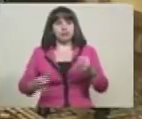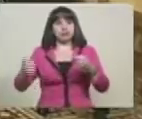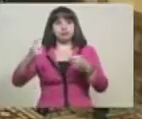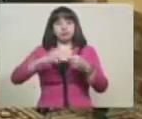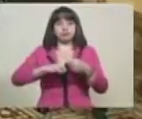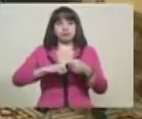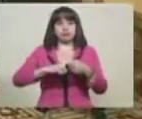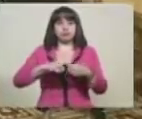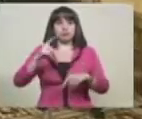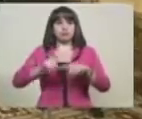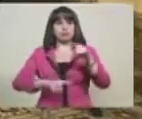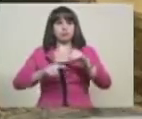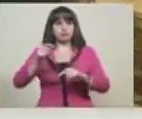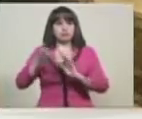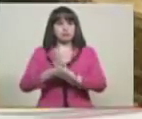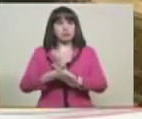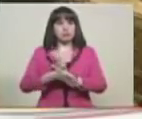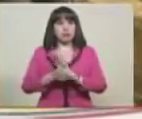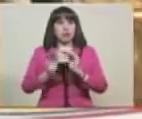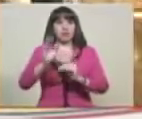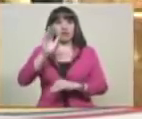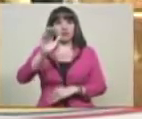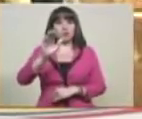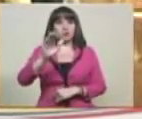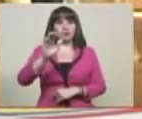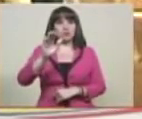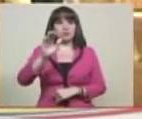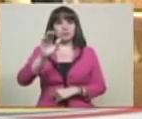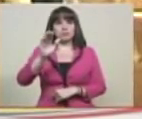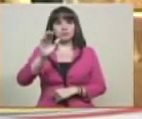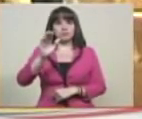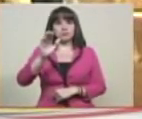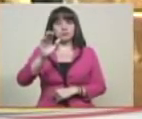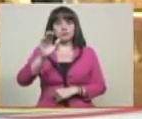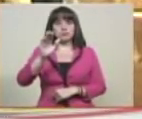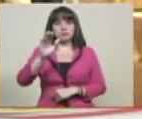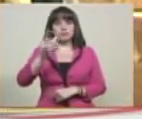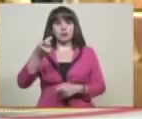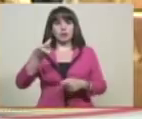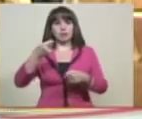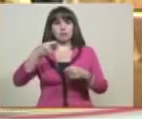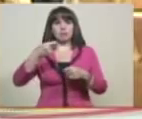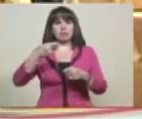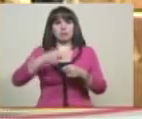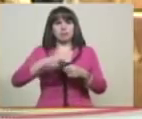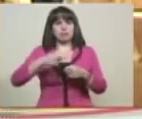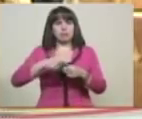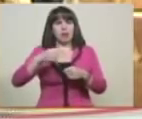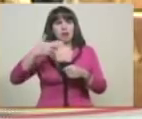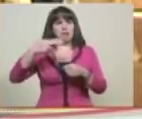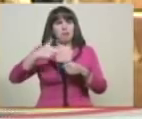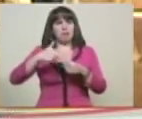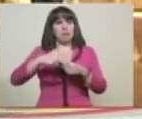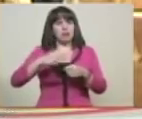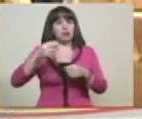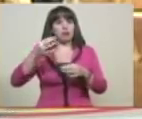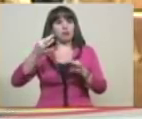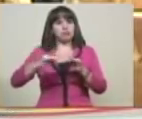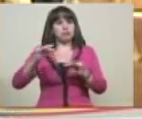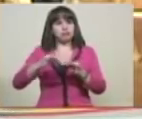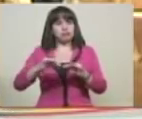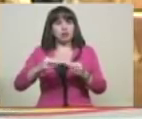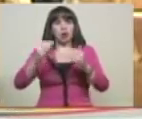y yo aspiro hacia el futuro, anclado en el petro, el salario, las tablas y las